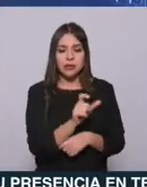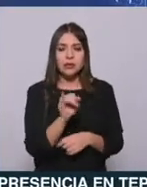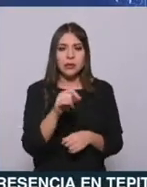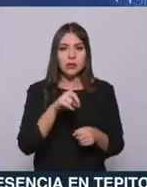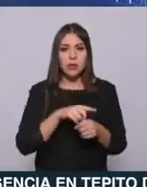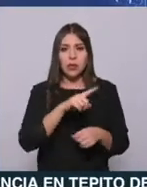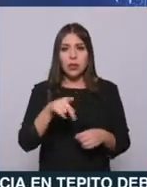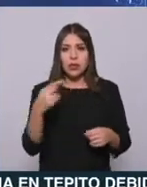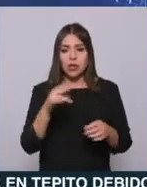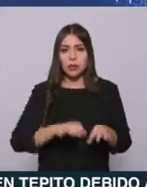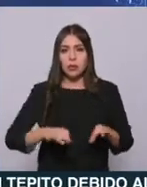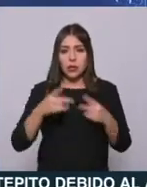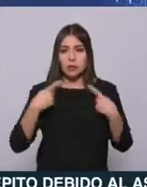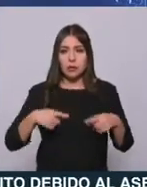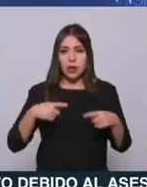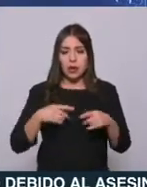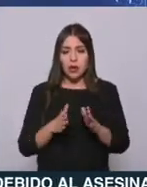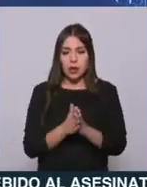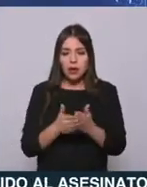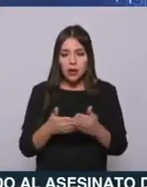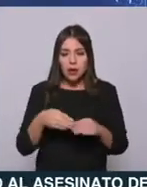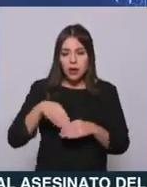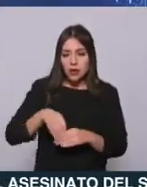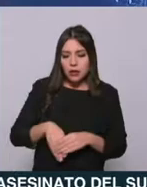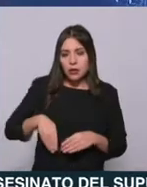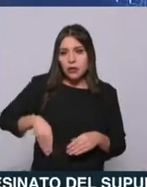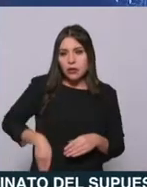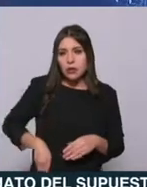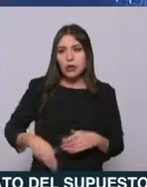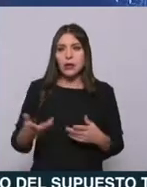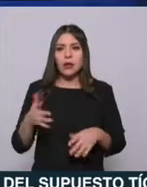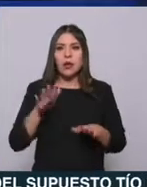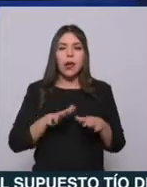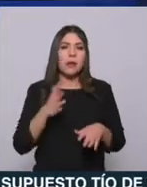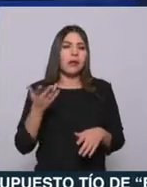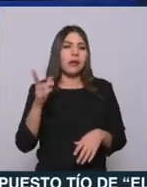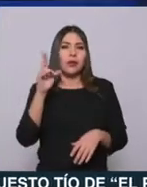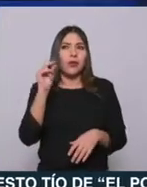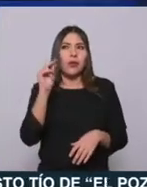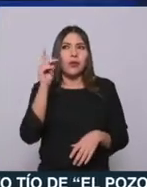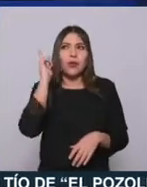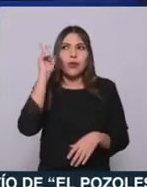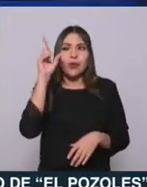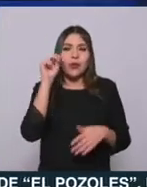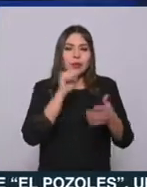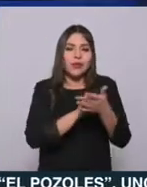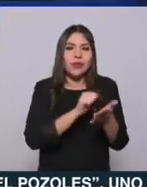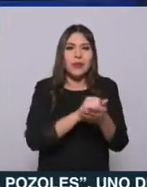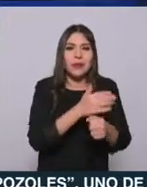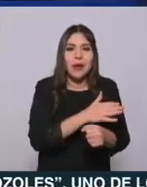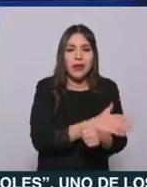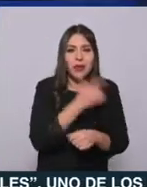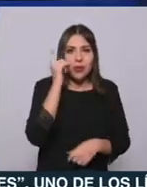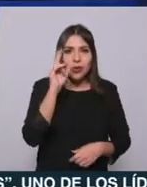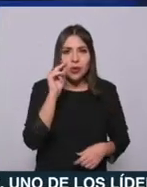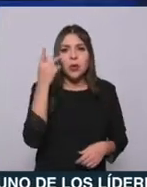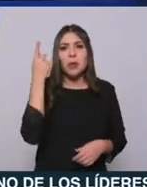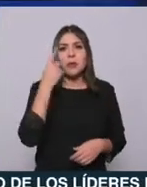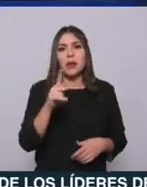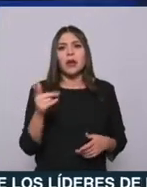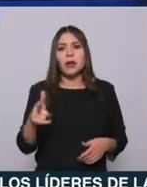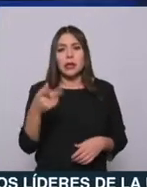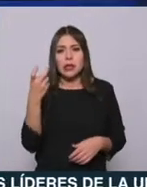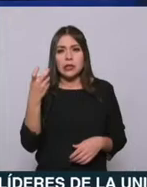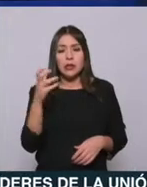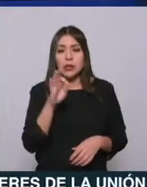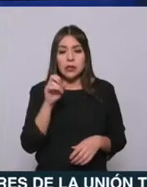los ciudadanos la llevemos con nosotros en cualquier momento, porque, bueno, tocamos madera, que se presente una situación así, pero esto agilizaría mucho más el